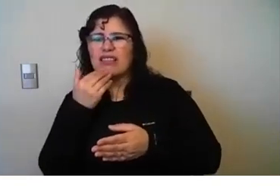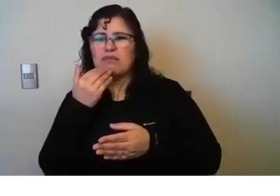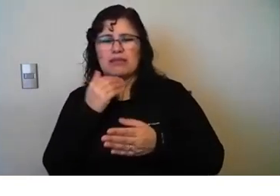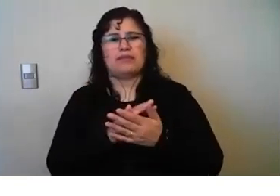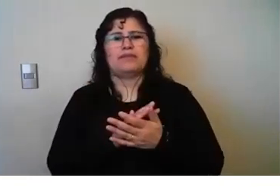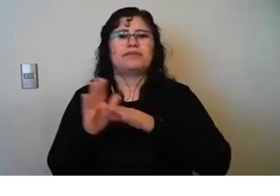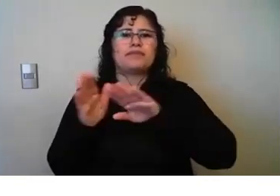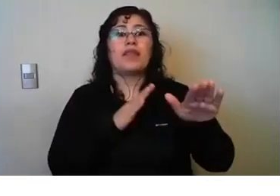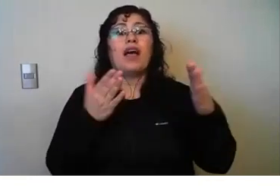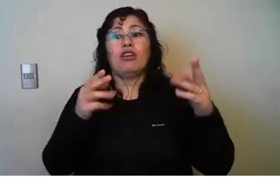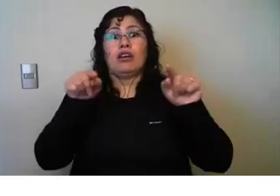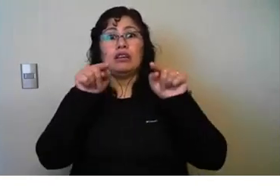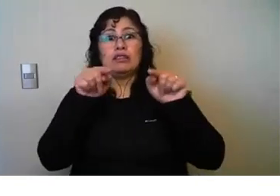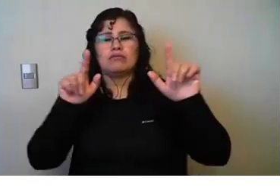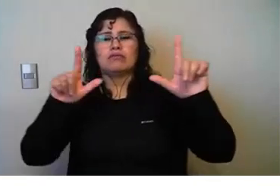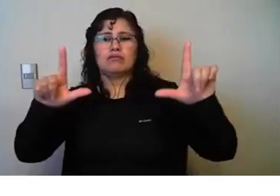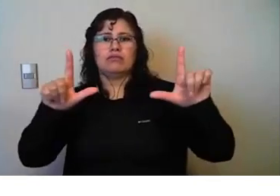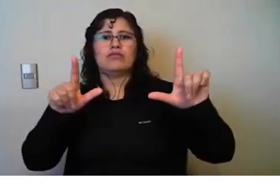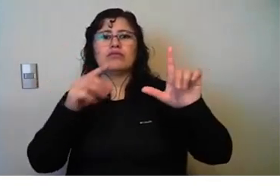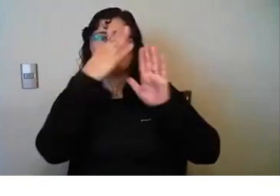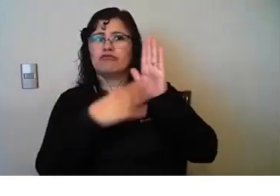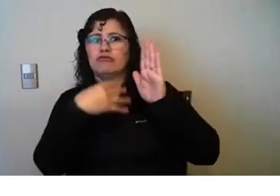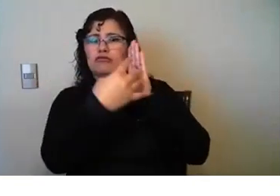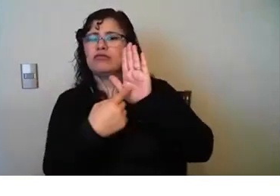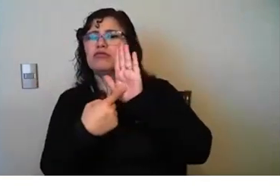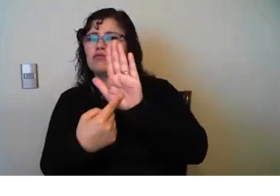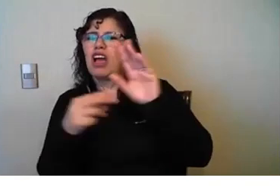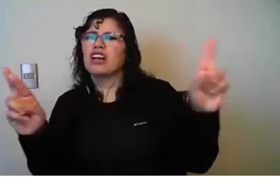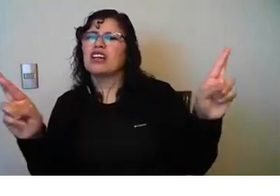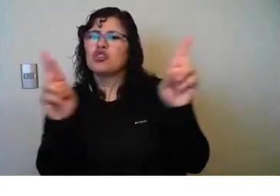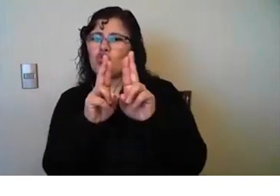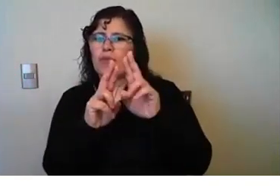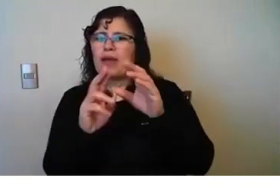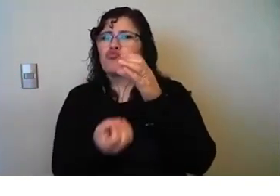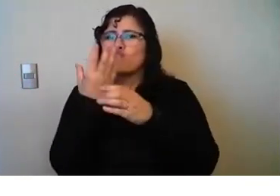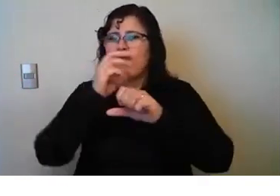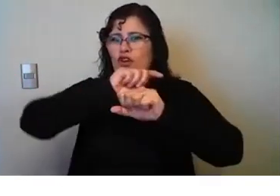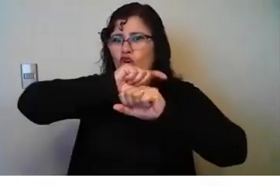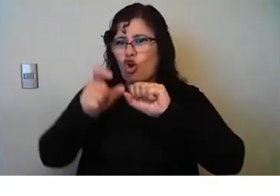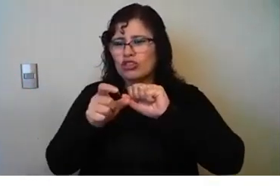¿cierto?, de los distintos estratos del neocórtex, ya con el distinto tipo de células que tienen